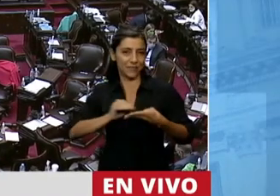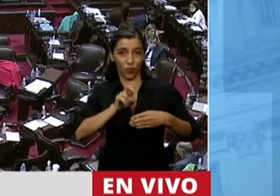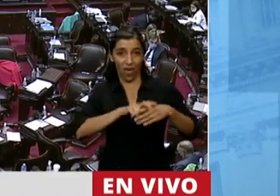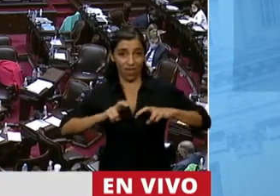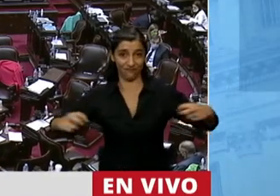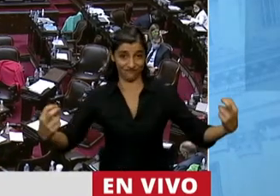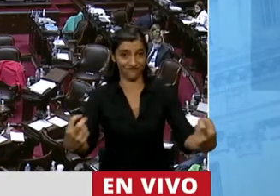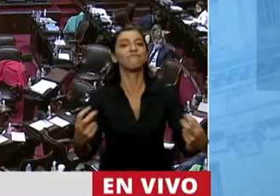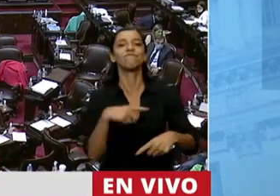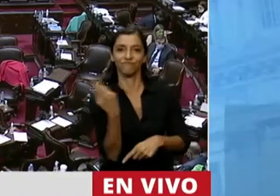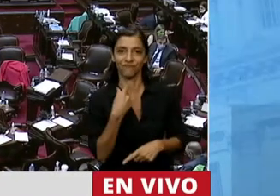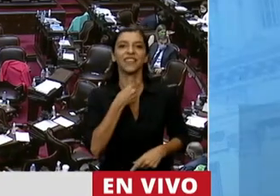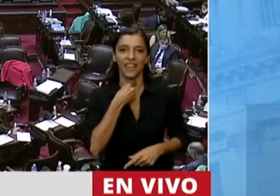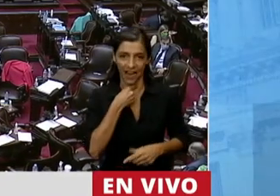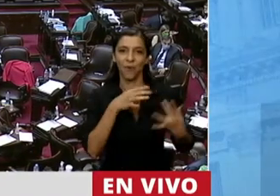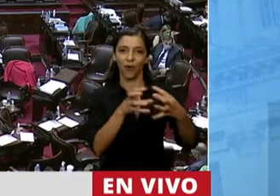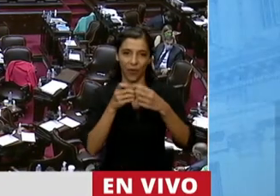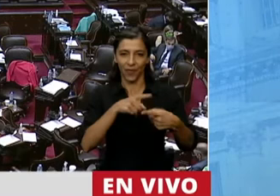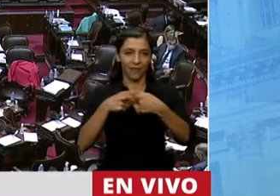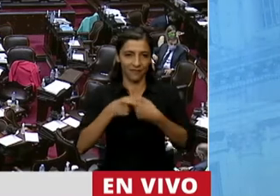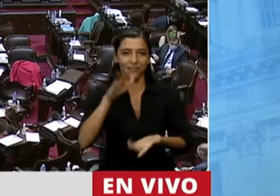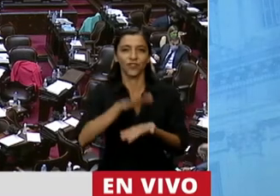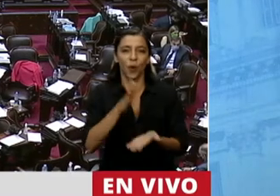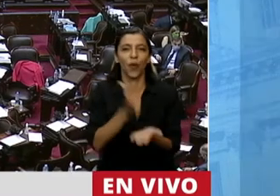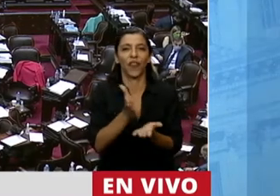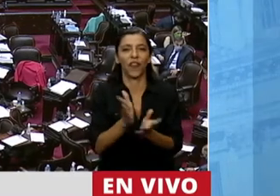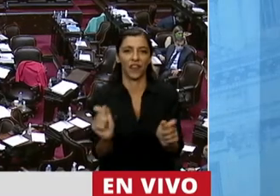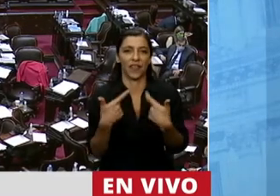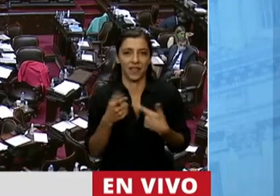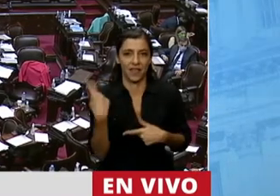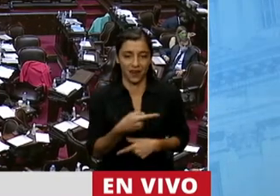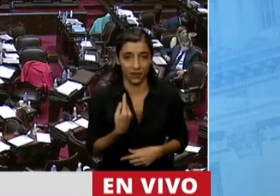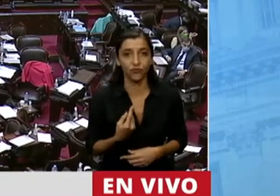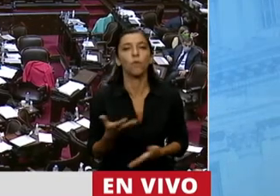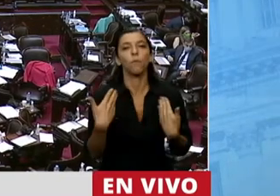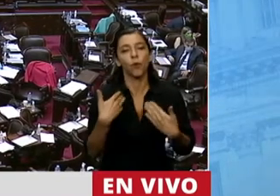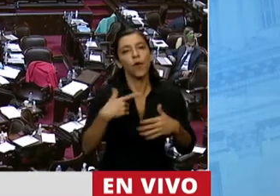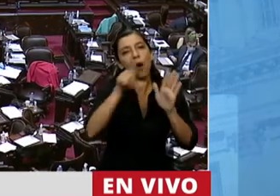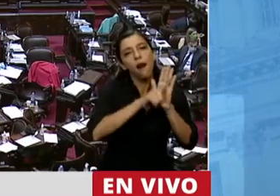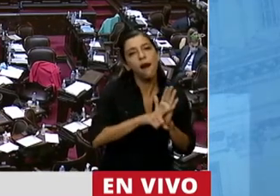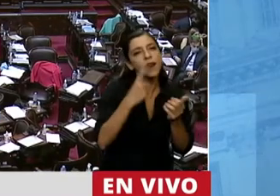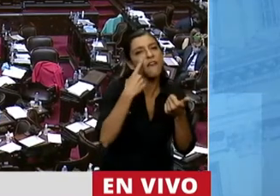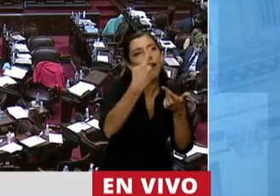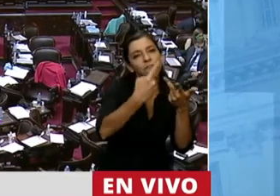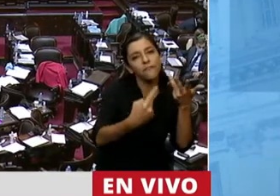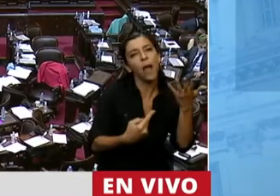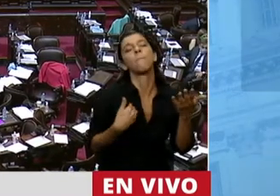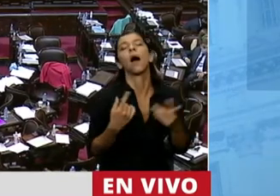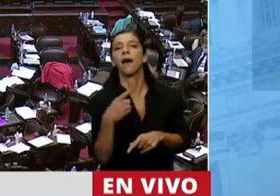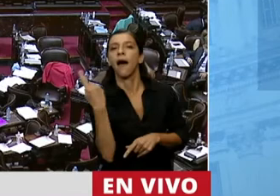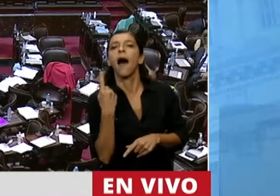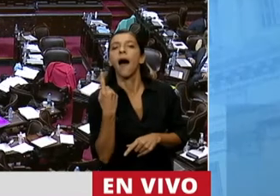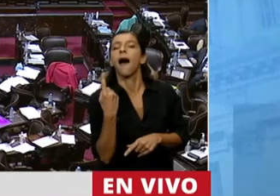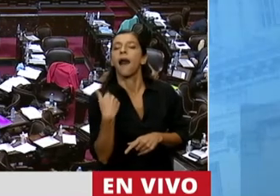discutir nuestros derechos. Podemos revisar esa legislación para que las mujeres podamos tener el derecho a